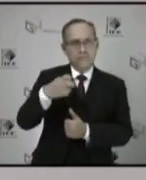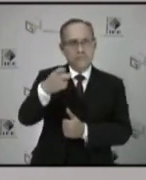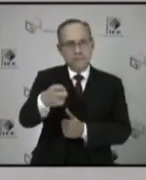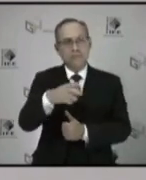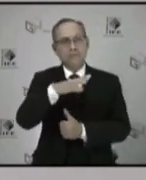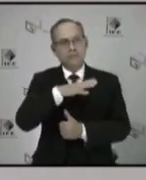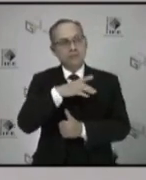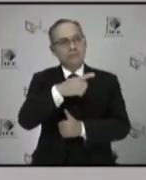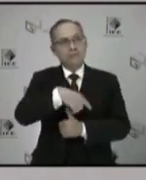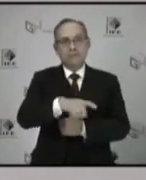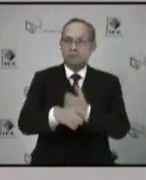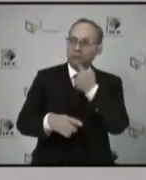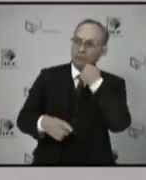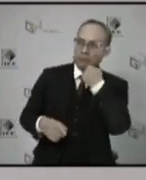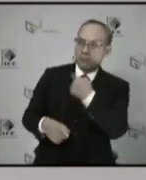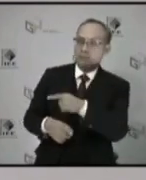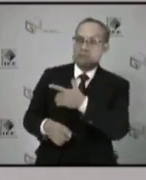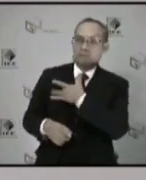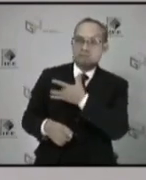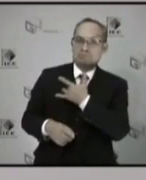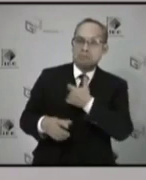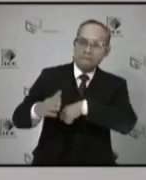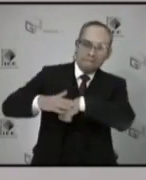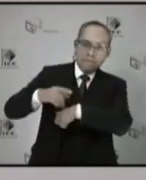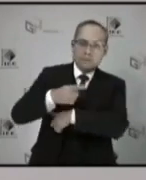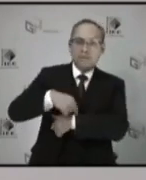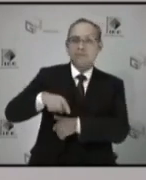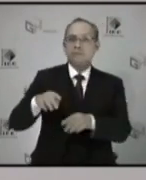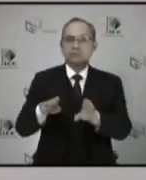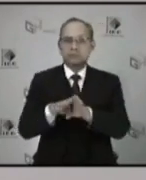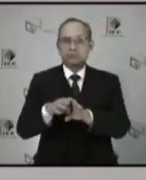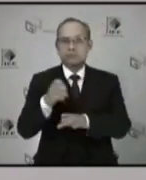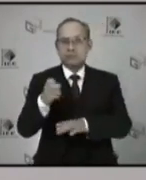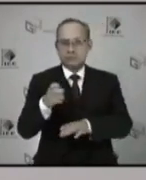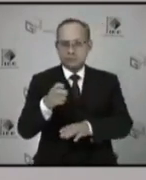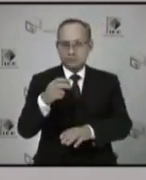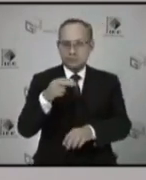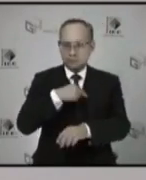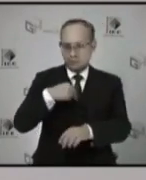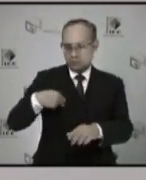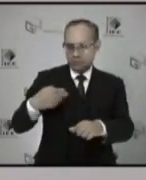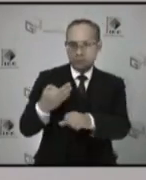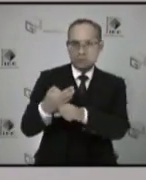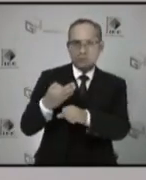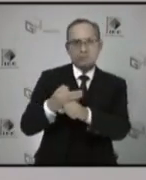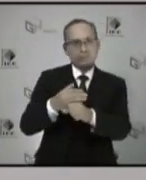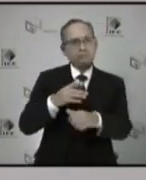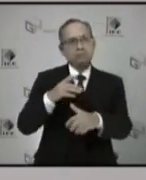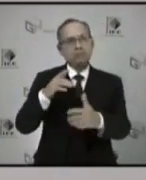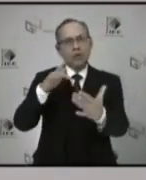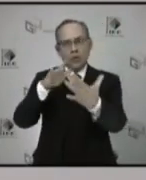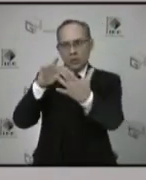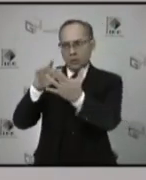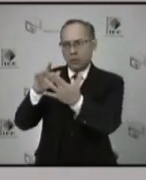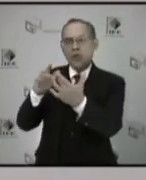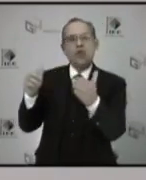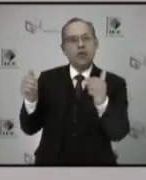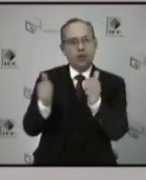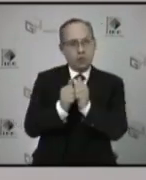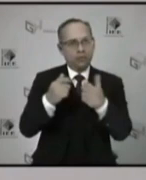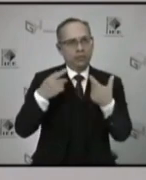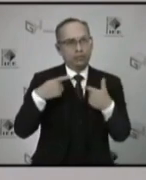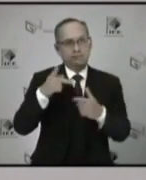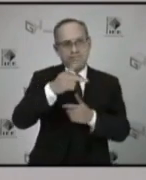más sentidos de la población, estamos haciendo ese contacto, esa conexión con la población. No se